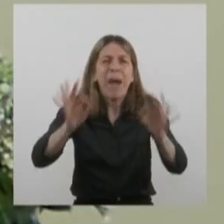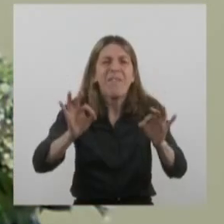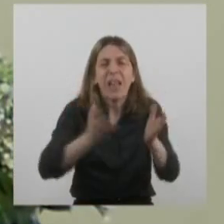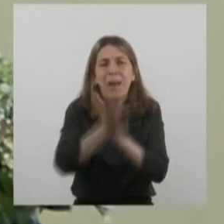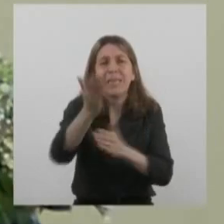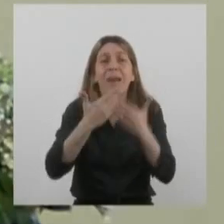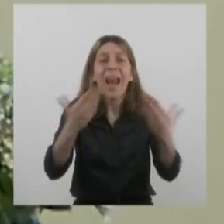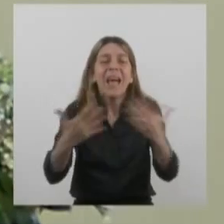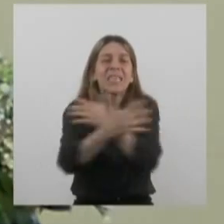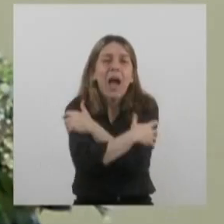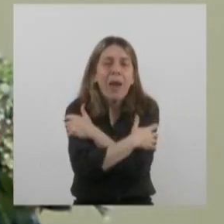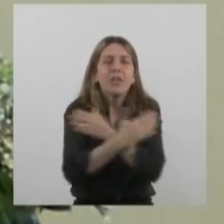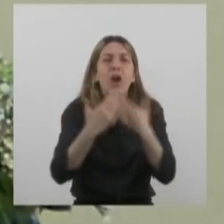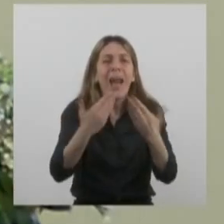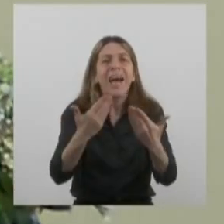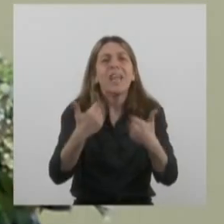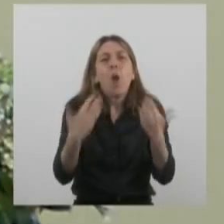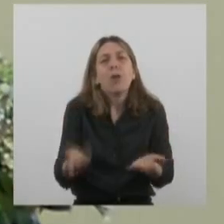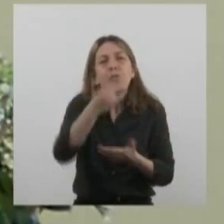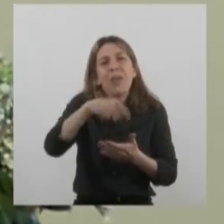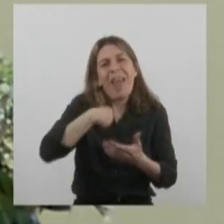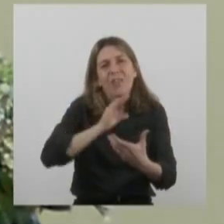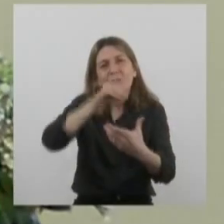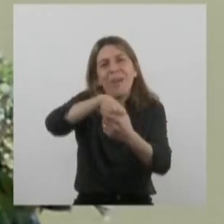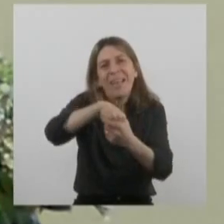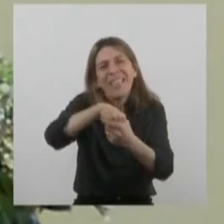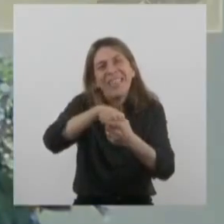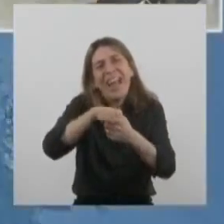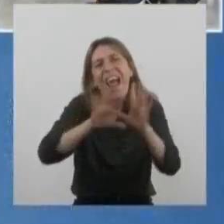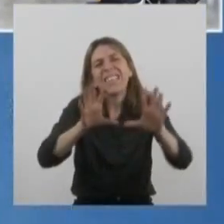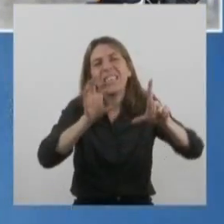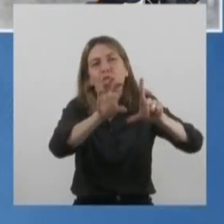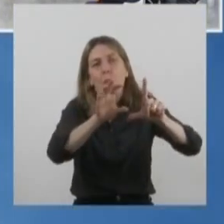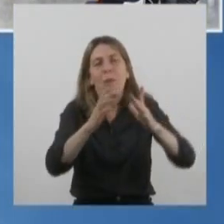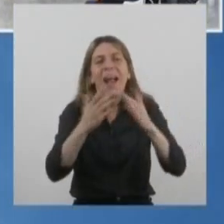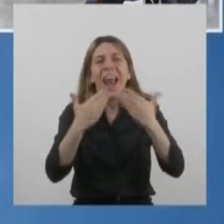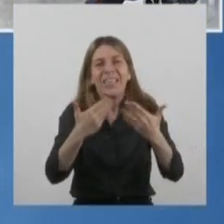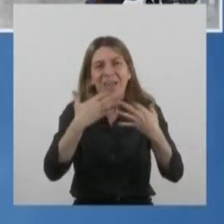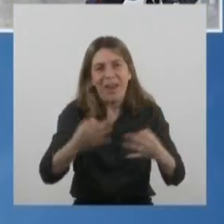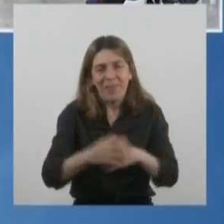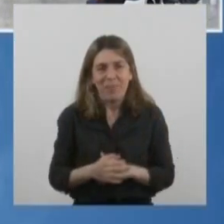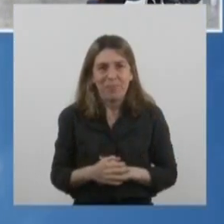Gracias, los abrazo y gracias por la oportunidad de participar, aunque sea a la distancia. Gracias de verdad.